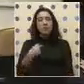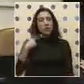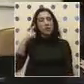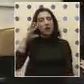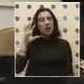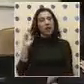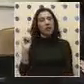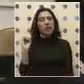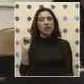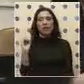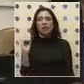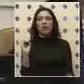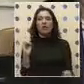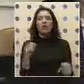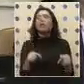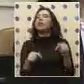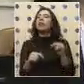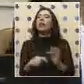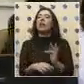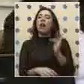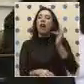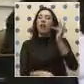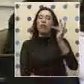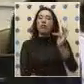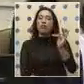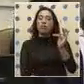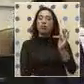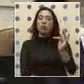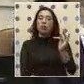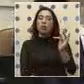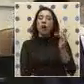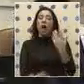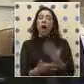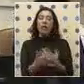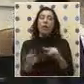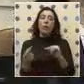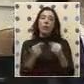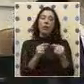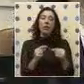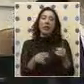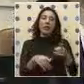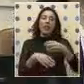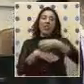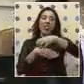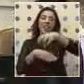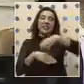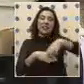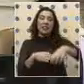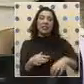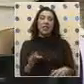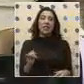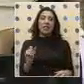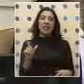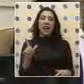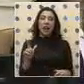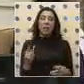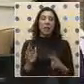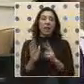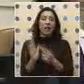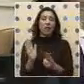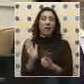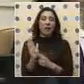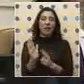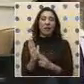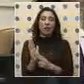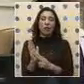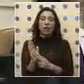que es necesario que a futuro, señor ministro, tengamos un debate sobre esta descentralización fiscal. Porque esta reforma